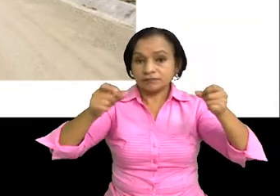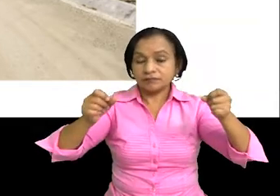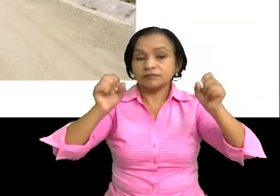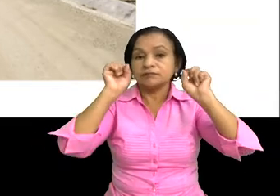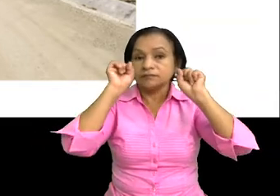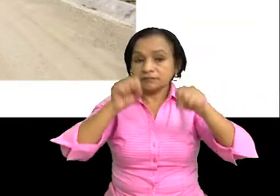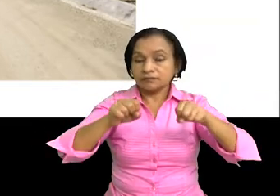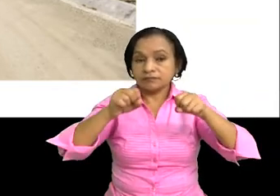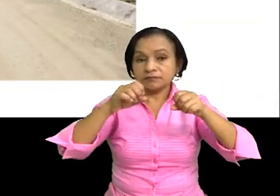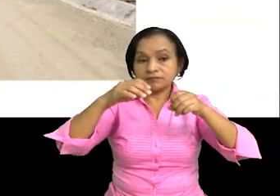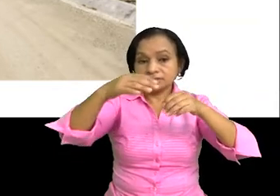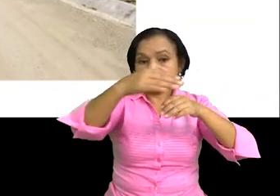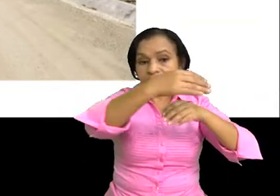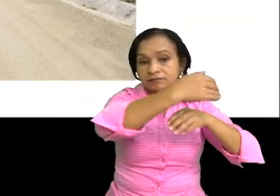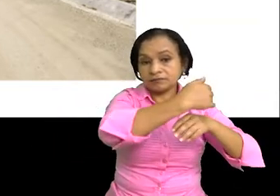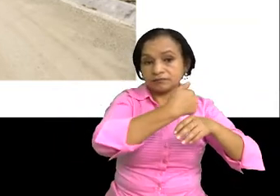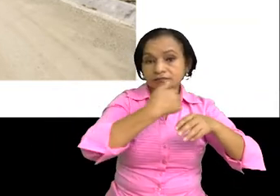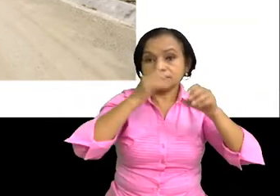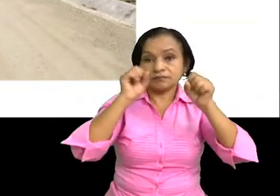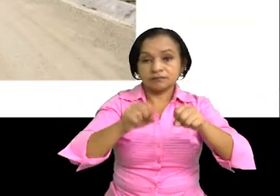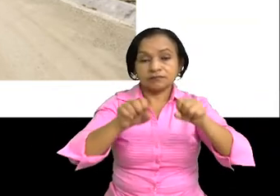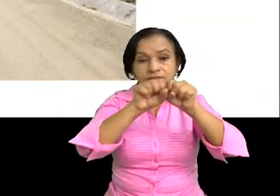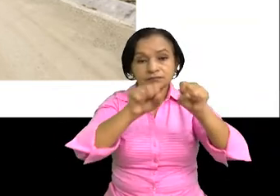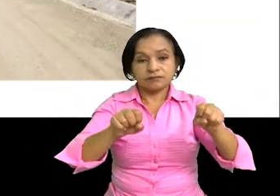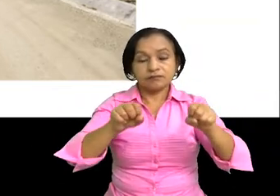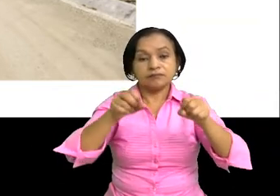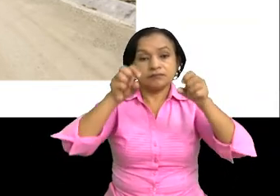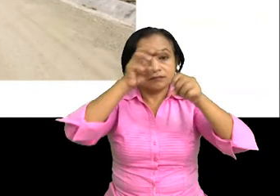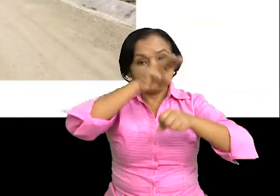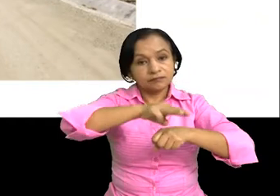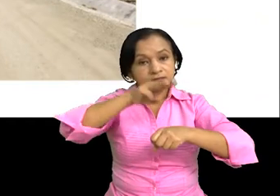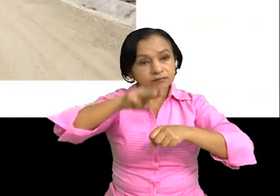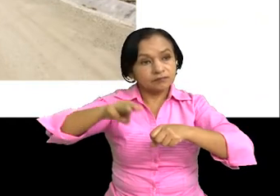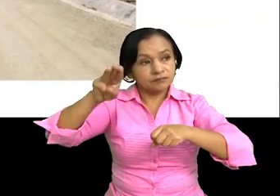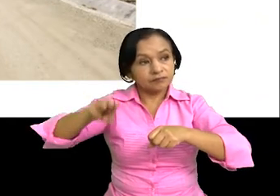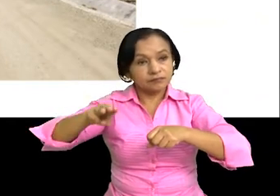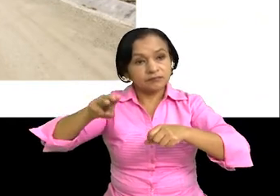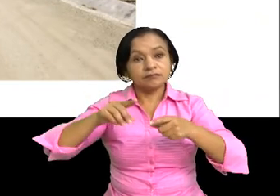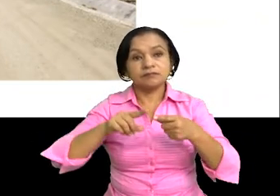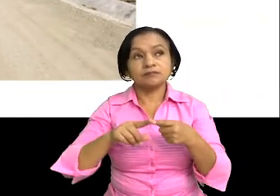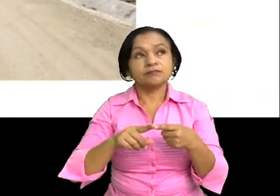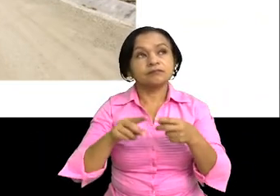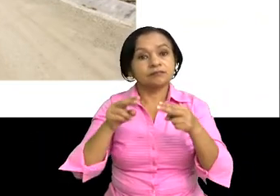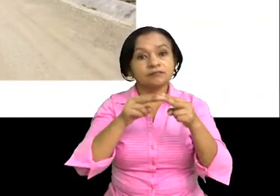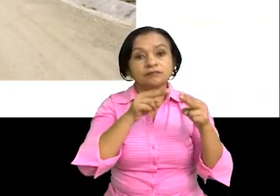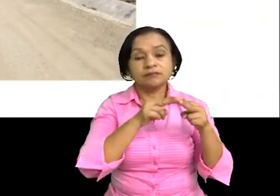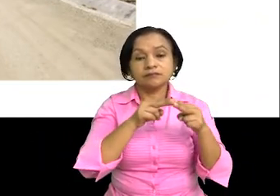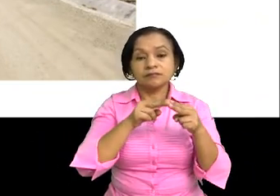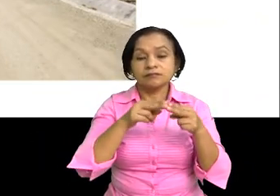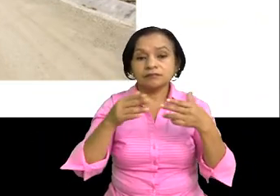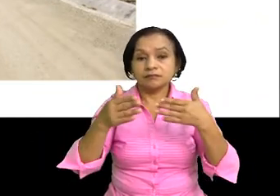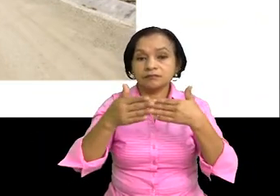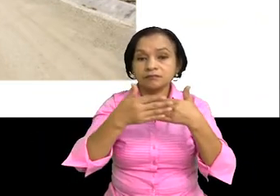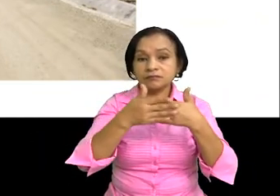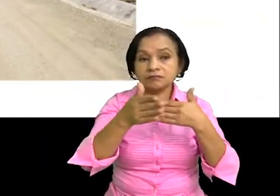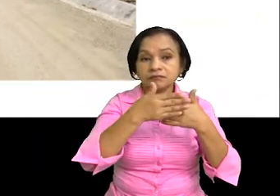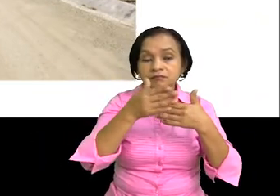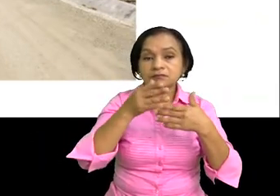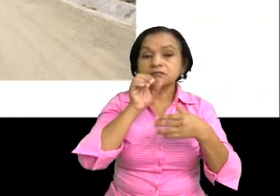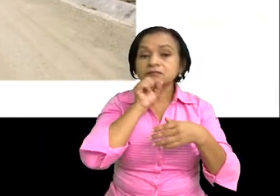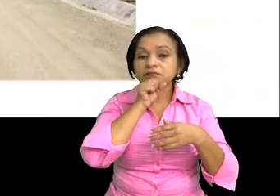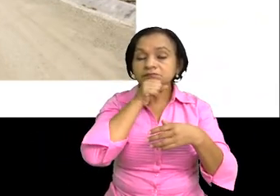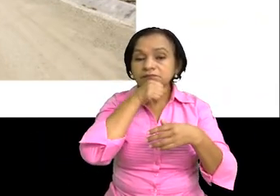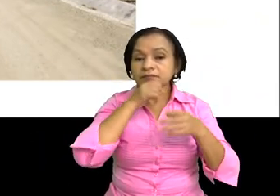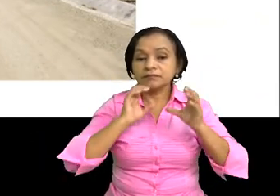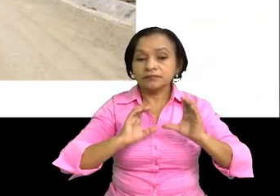puedan salir también por San Isidro, Matagalpa, hacia el sector de Puertas Viejas y la carretera norte.